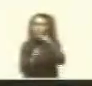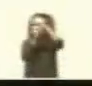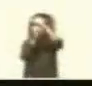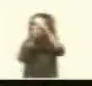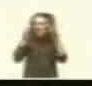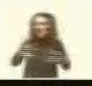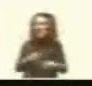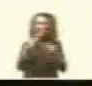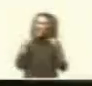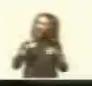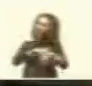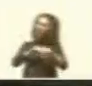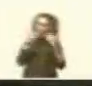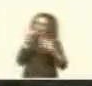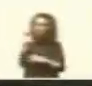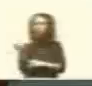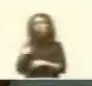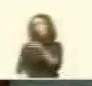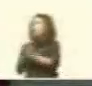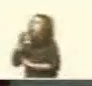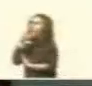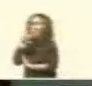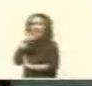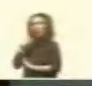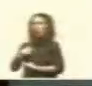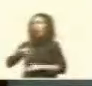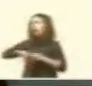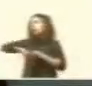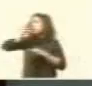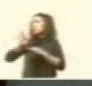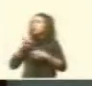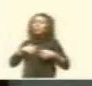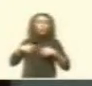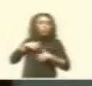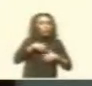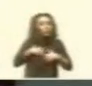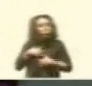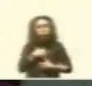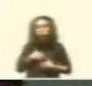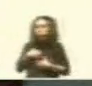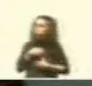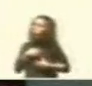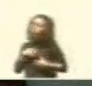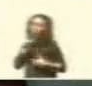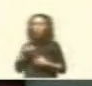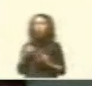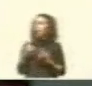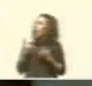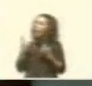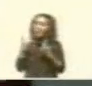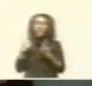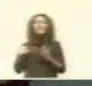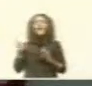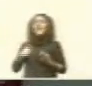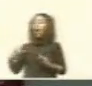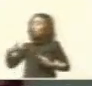10:15, me voy para el bar de al lado, que el colega me ha llamado y ya estoy desesperado por beberme el